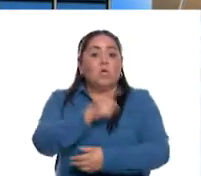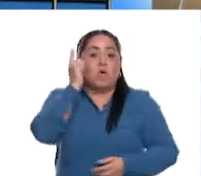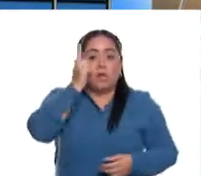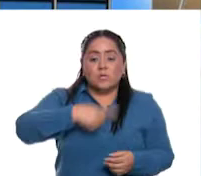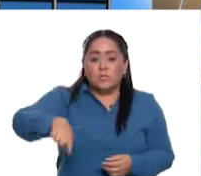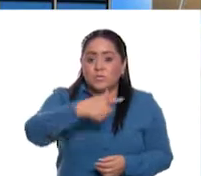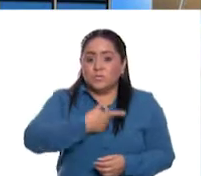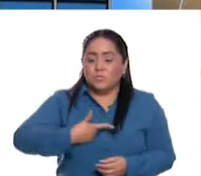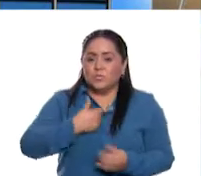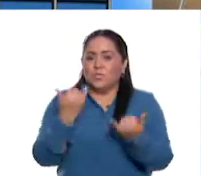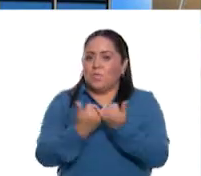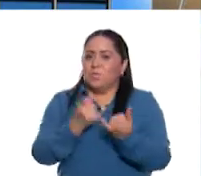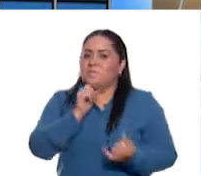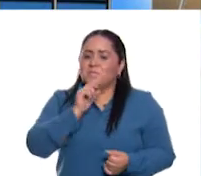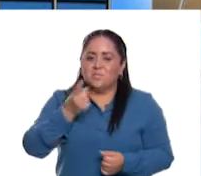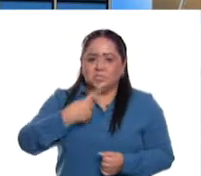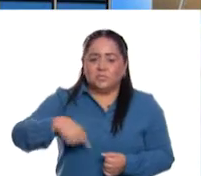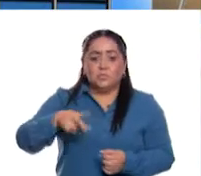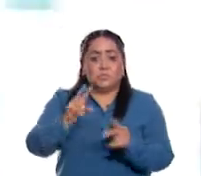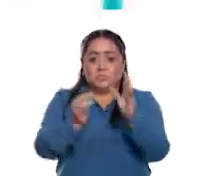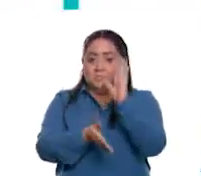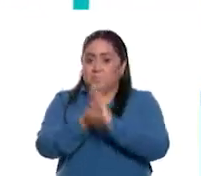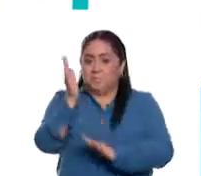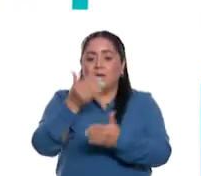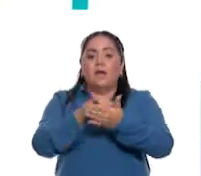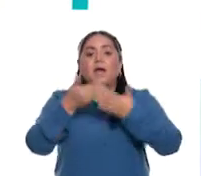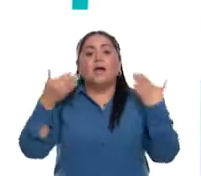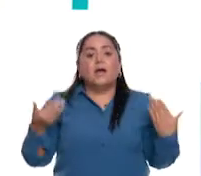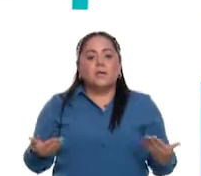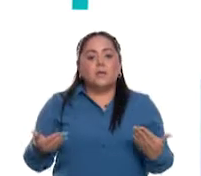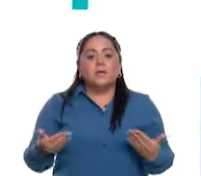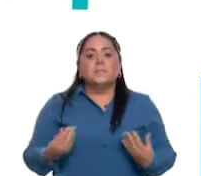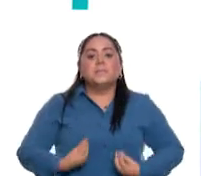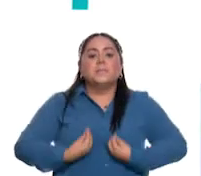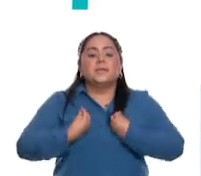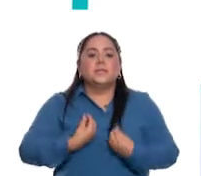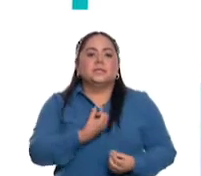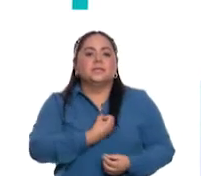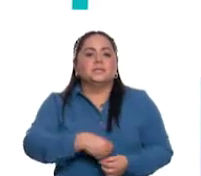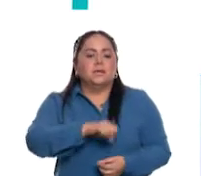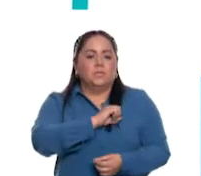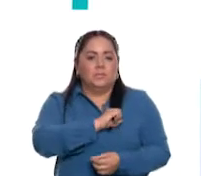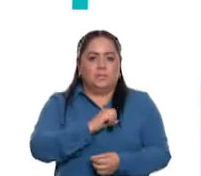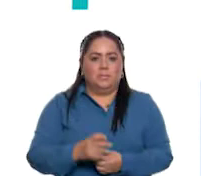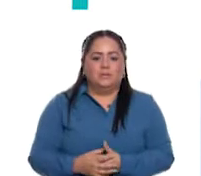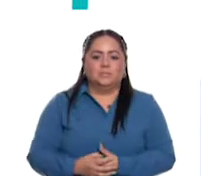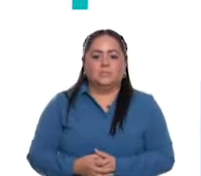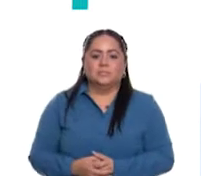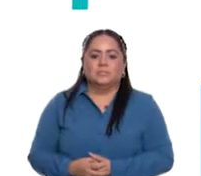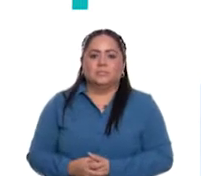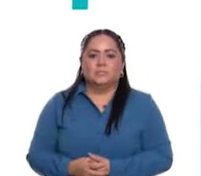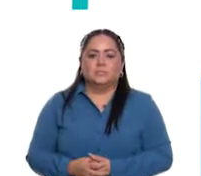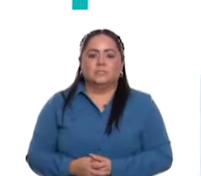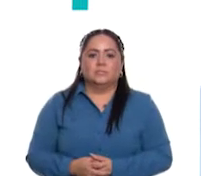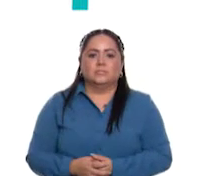hayan disfrutado tanto como nosotros. ¡No te vayas! Porque continuamos con Vida Saludable.